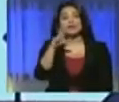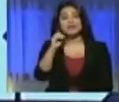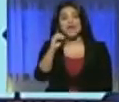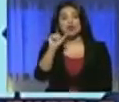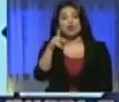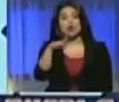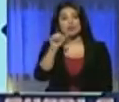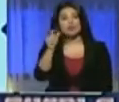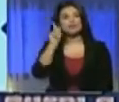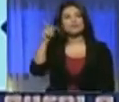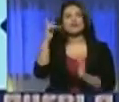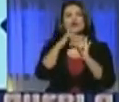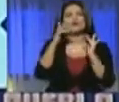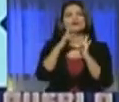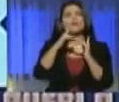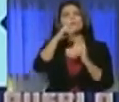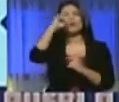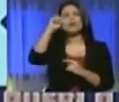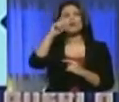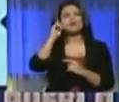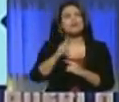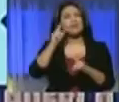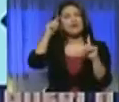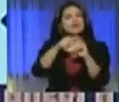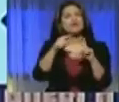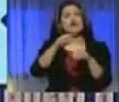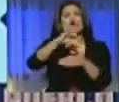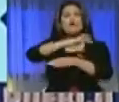Maduro, presidente. Nuestra meta es tener una frontera